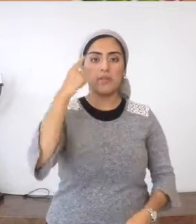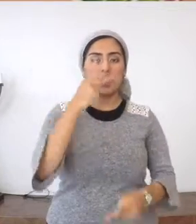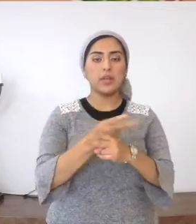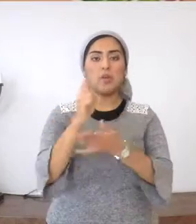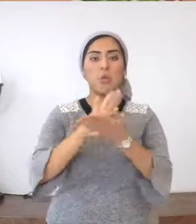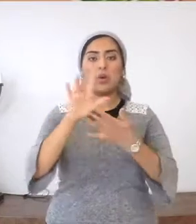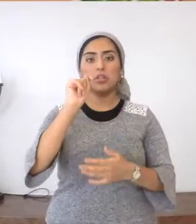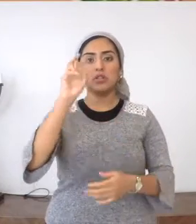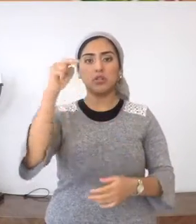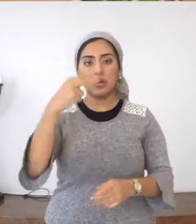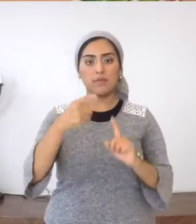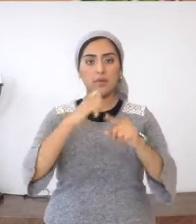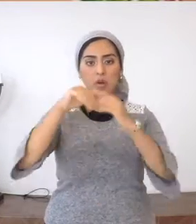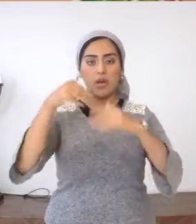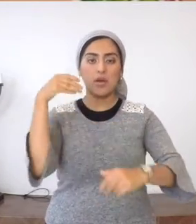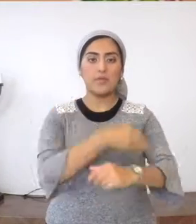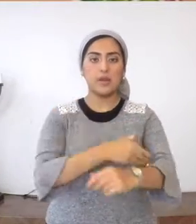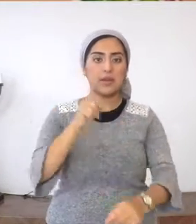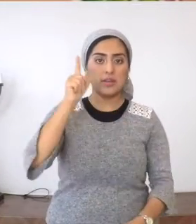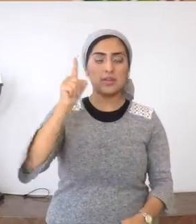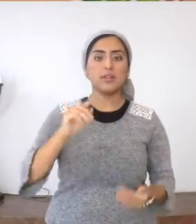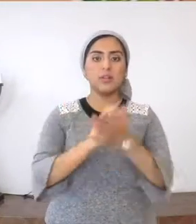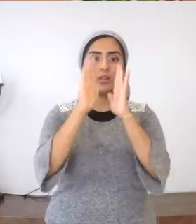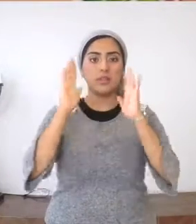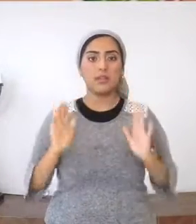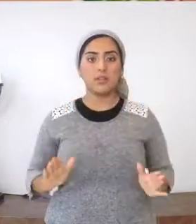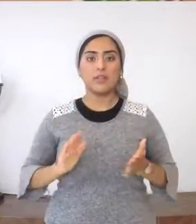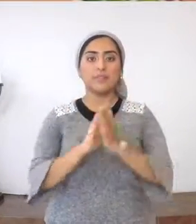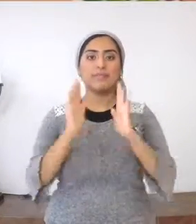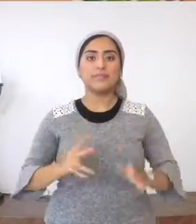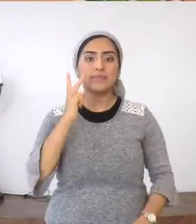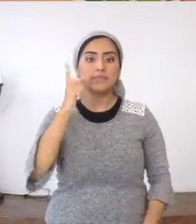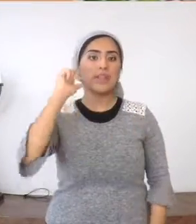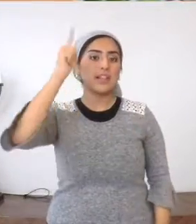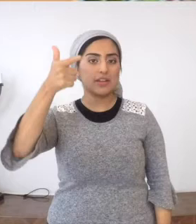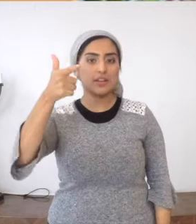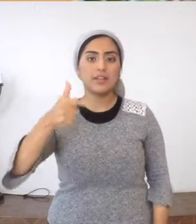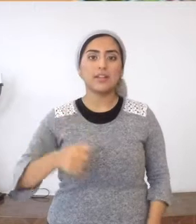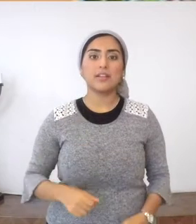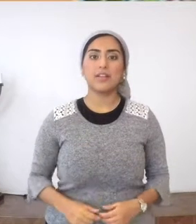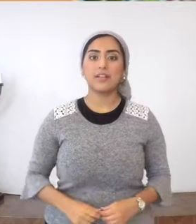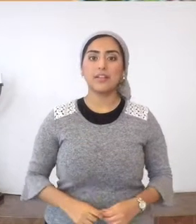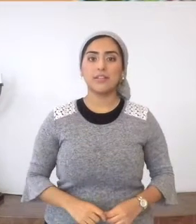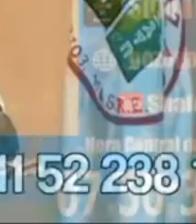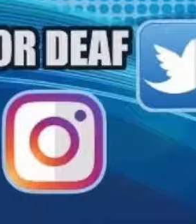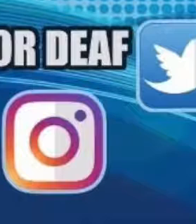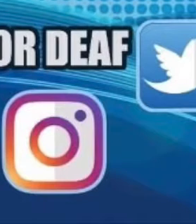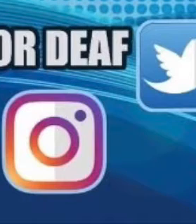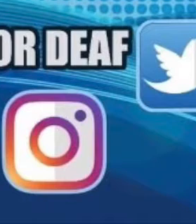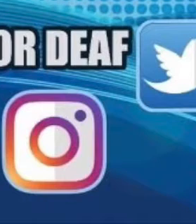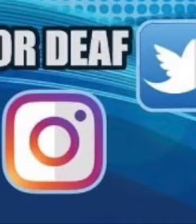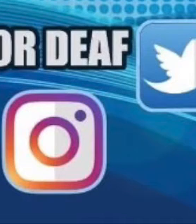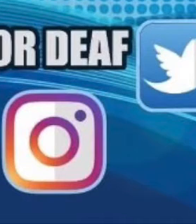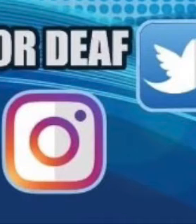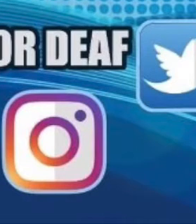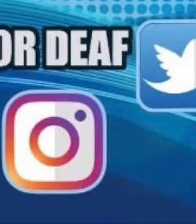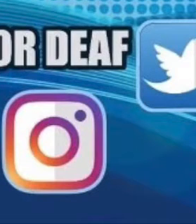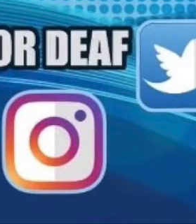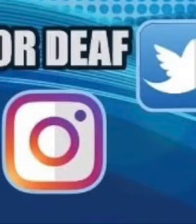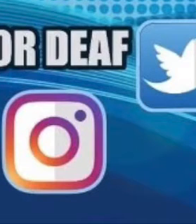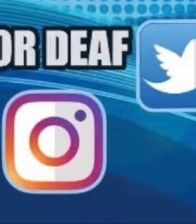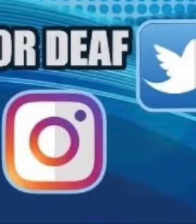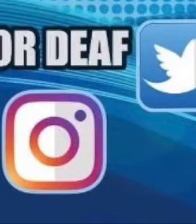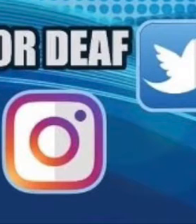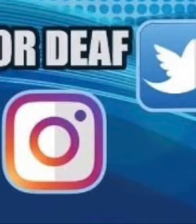bienvenido O bienvenida Para guardar La bendita Torah Del Todopoderoso Shalom Bienvenida dico Y